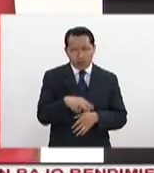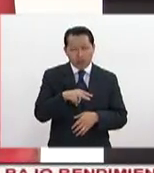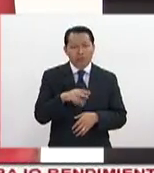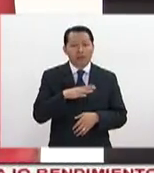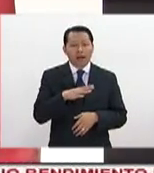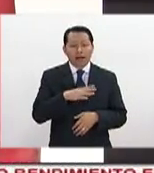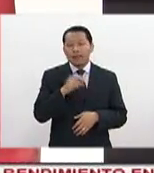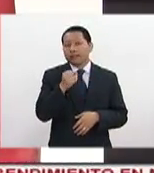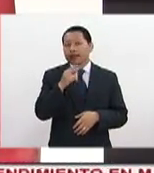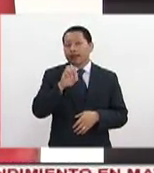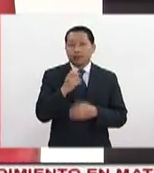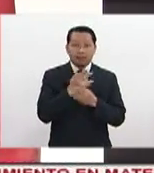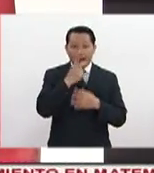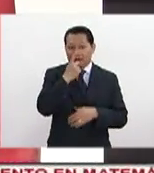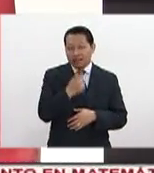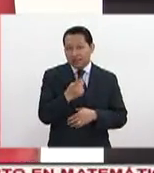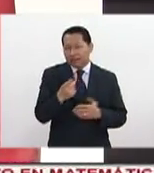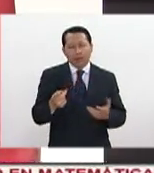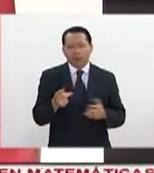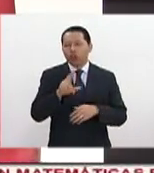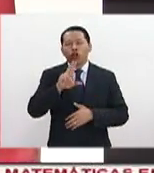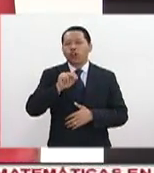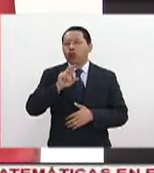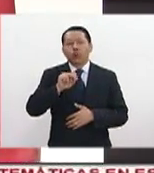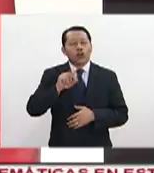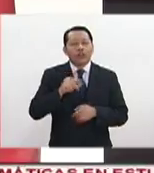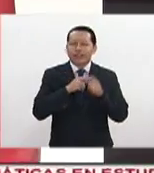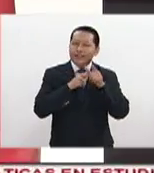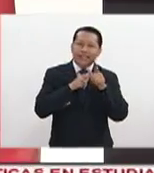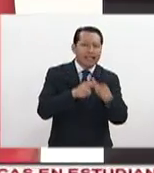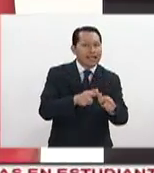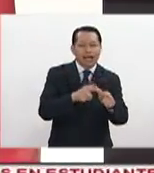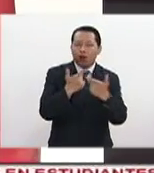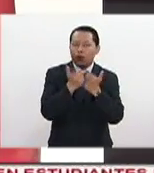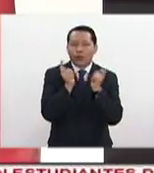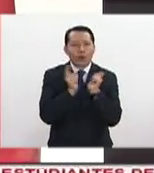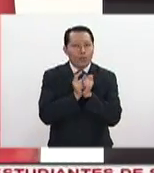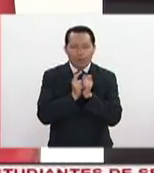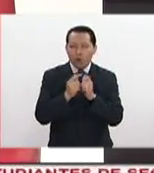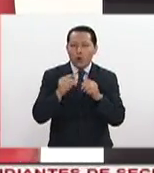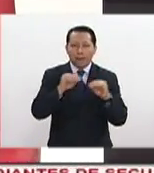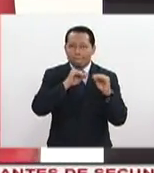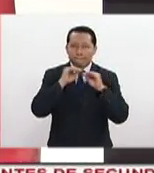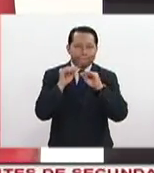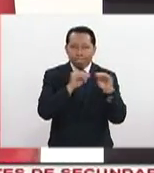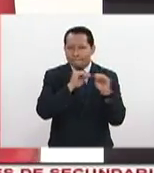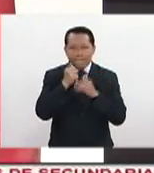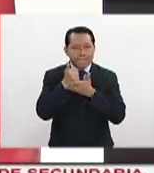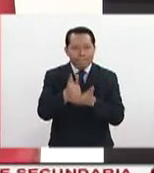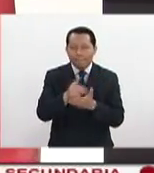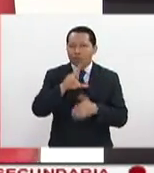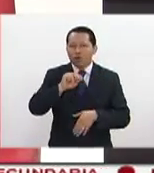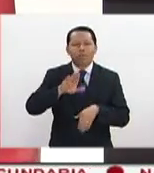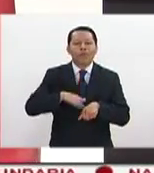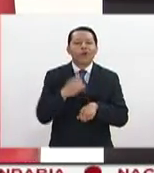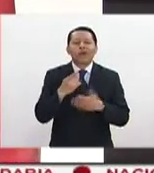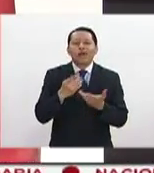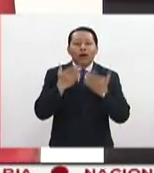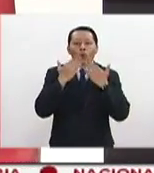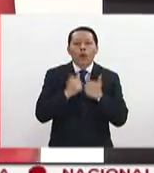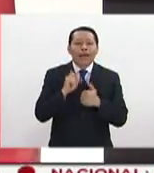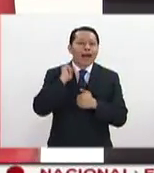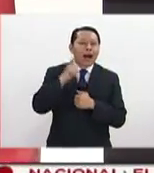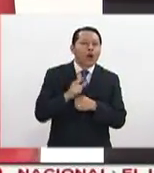El canciller señaló que no iba a continuar en el grupo porque pues no hay ninguna certeza, no le da ningún tipo